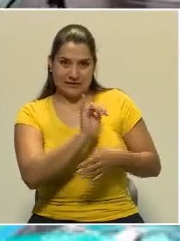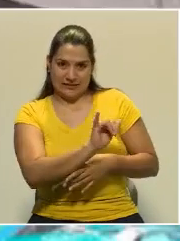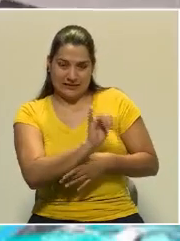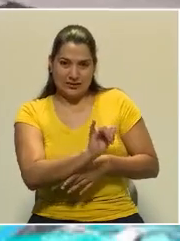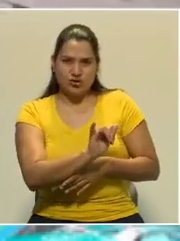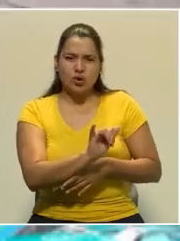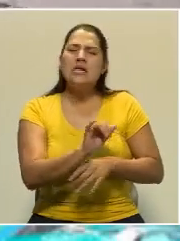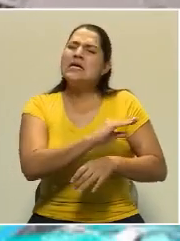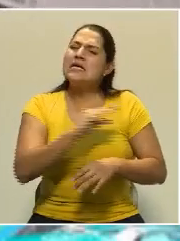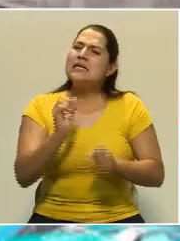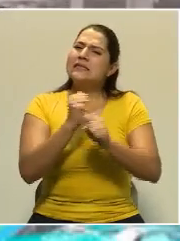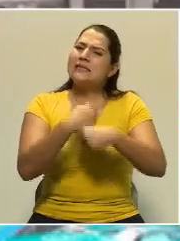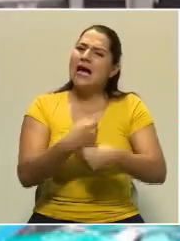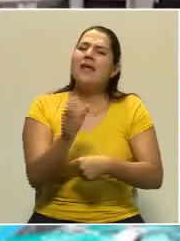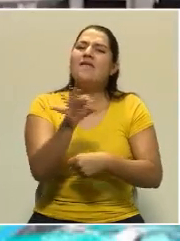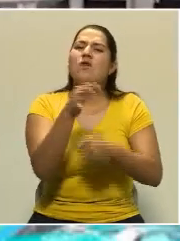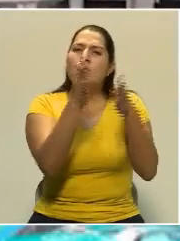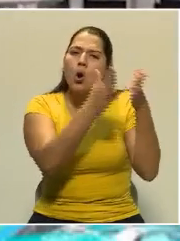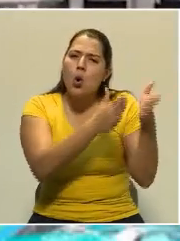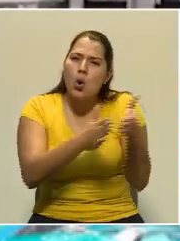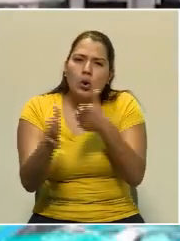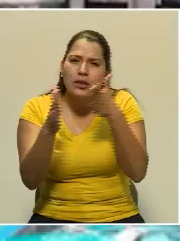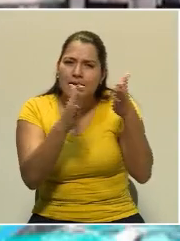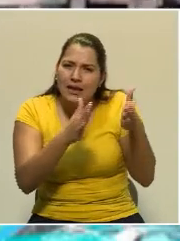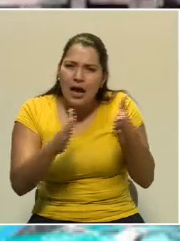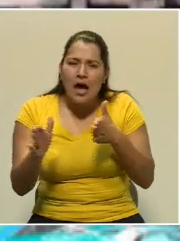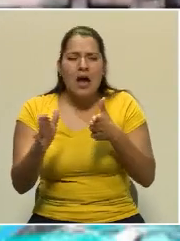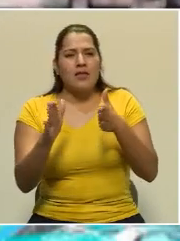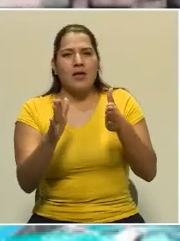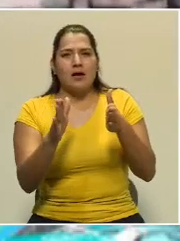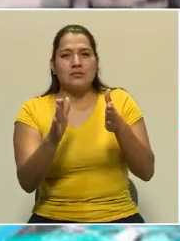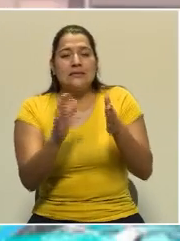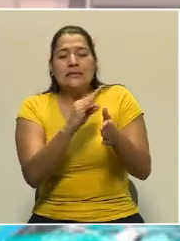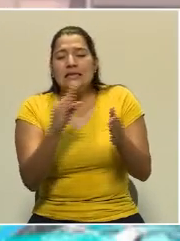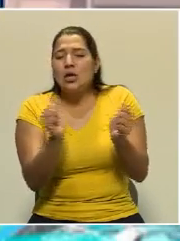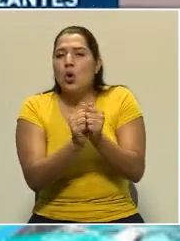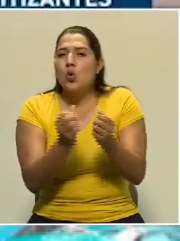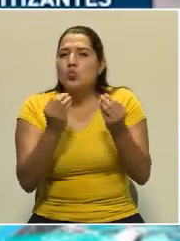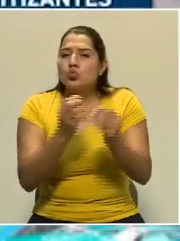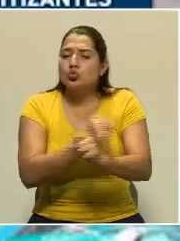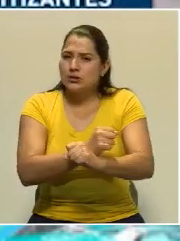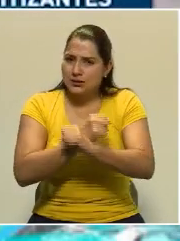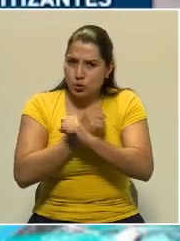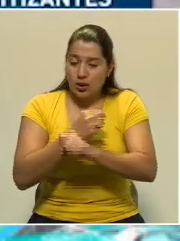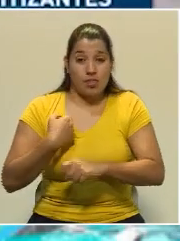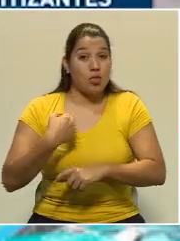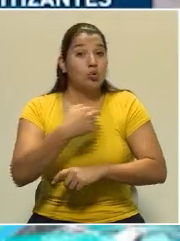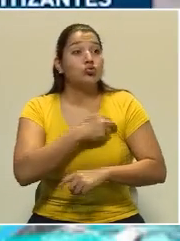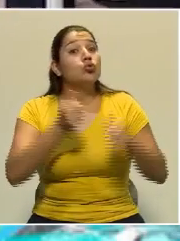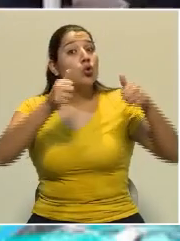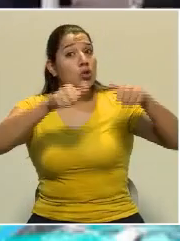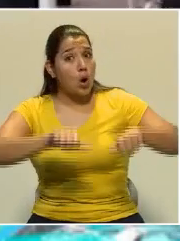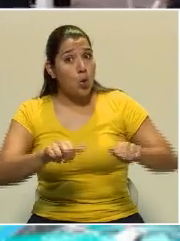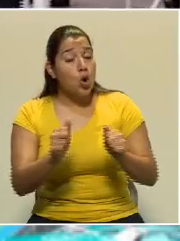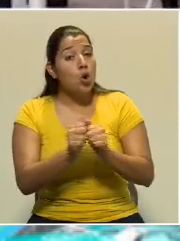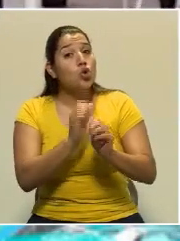sobre todo con la mayor seguridad. Así que compartimos las medidas que se están estableciendo y